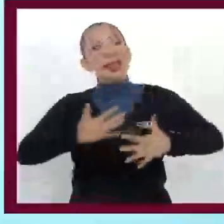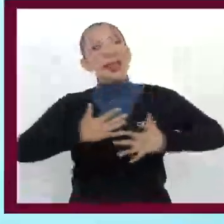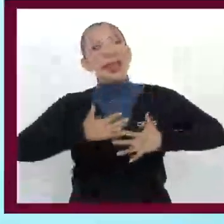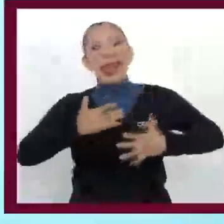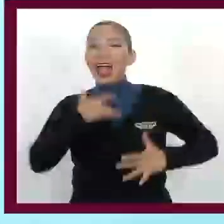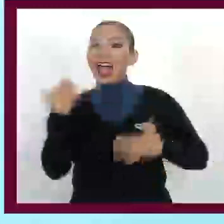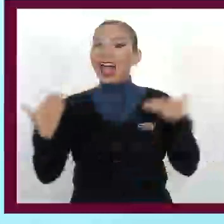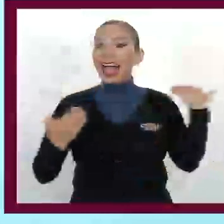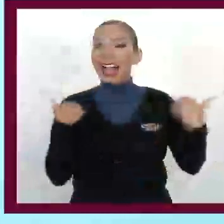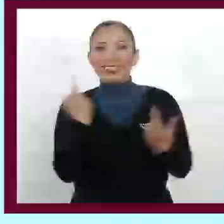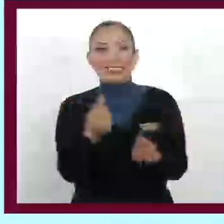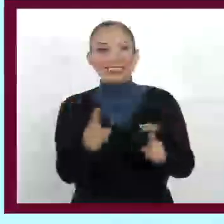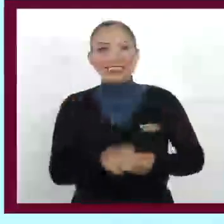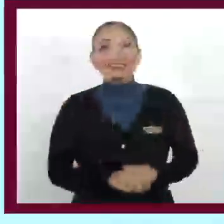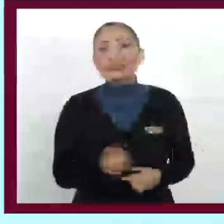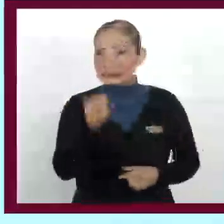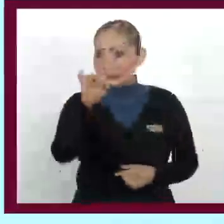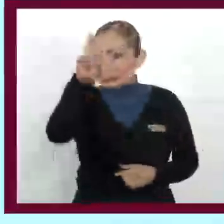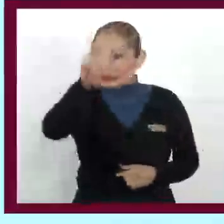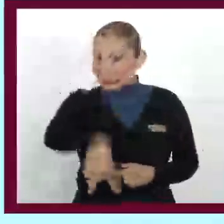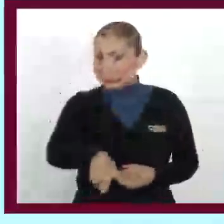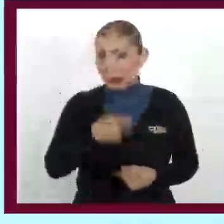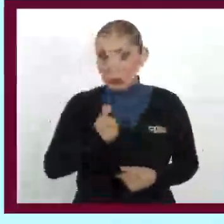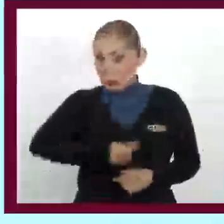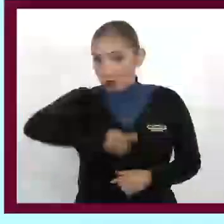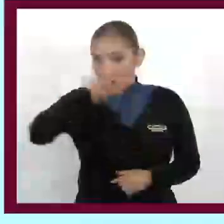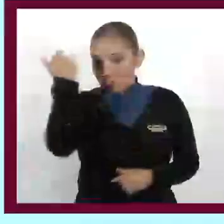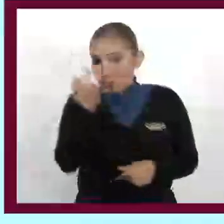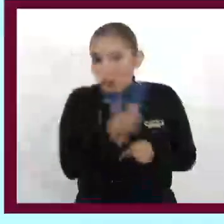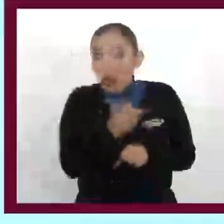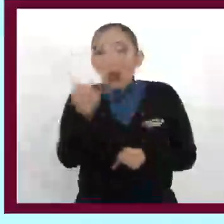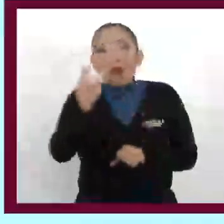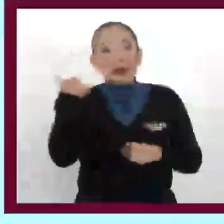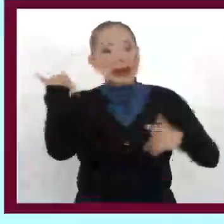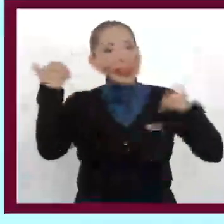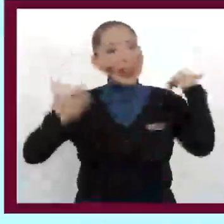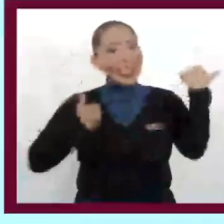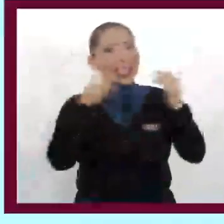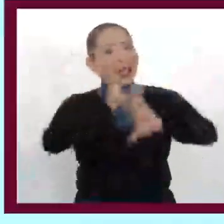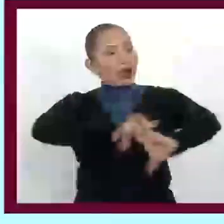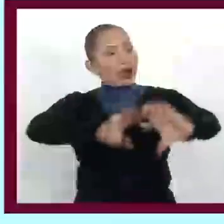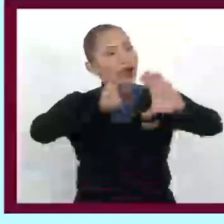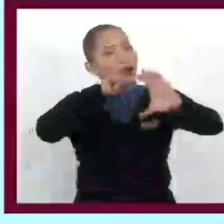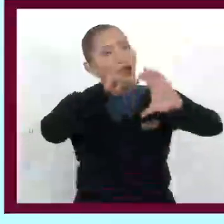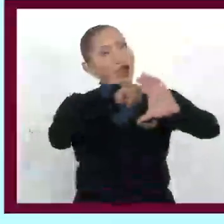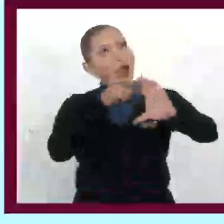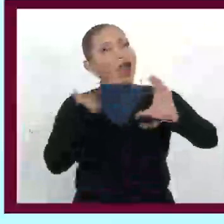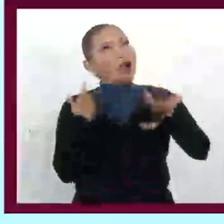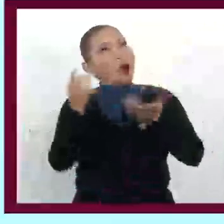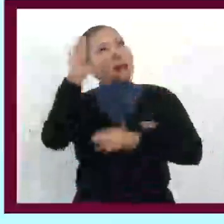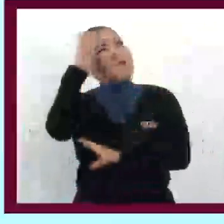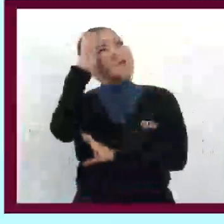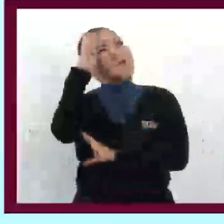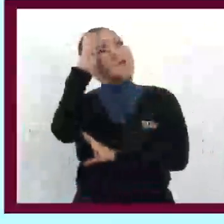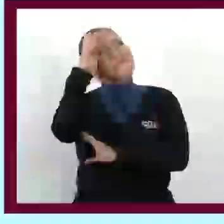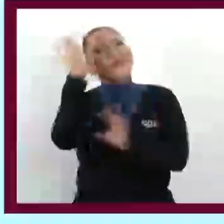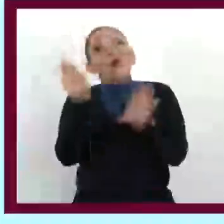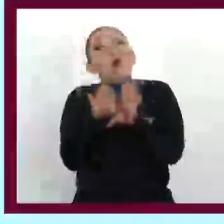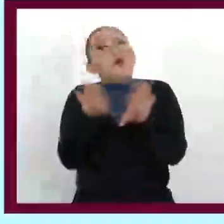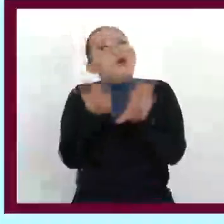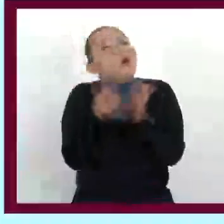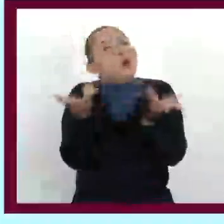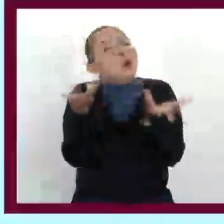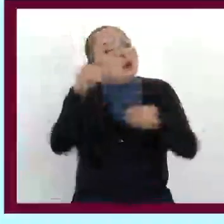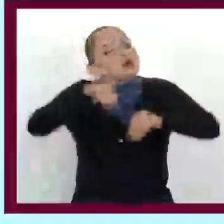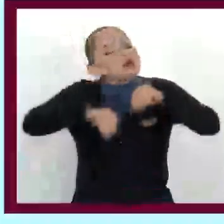y disfrutar la música. Es cierto, y no sé si les pasa que cuando disfrutamos una canción nos ponemos a pensar cómo